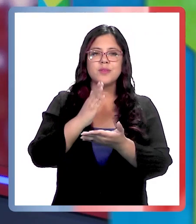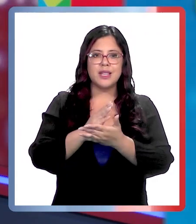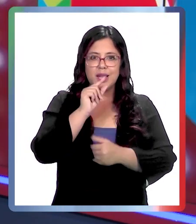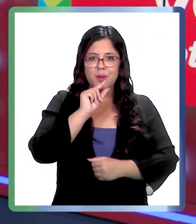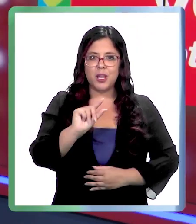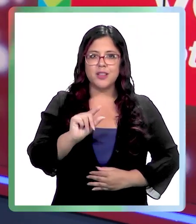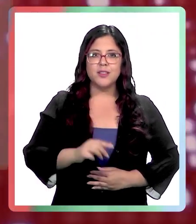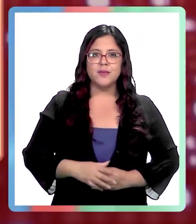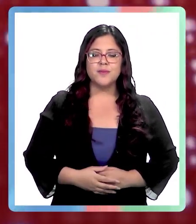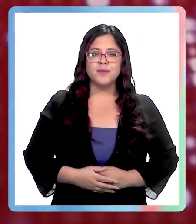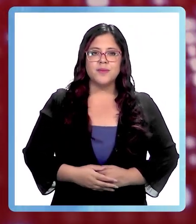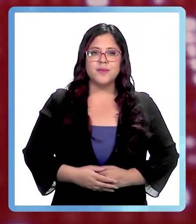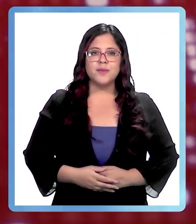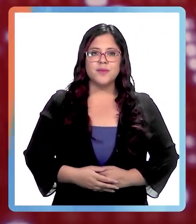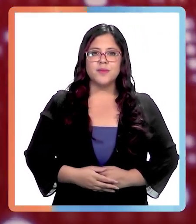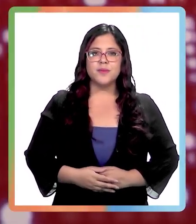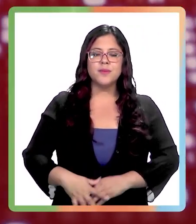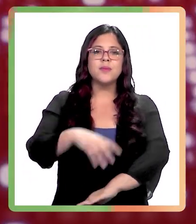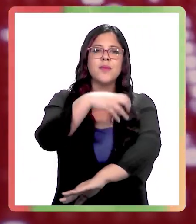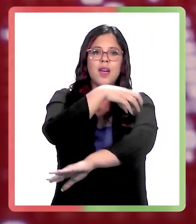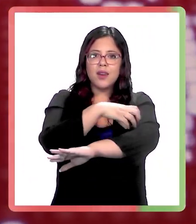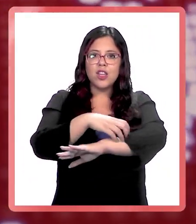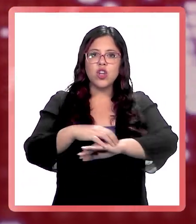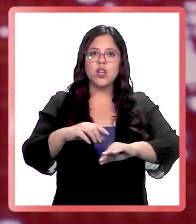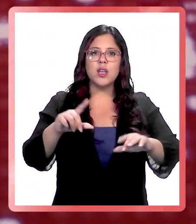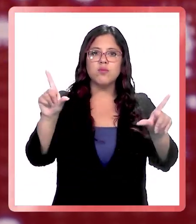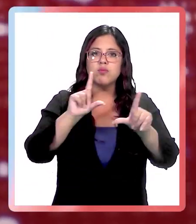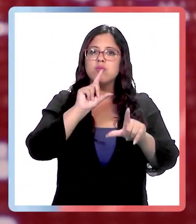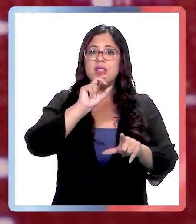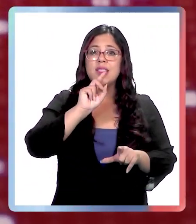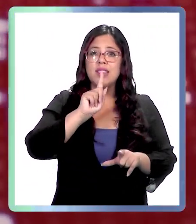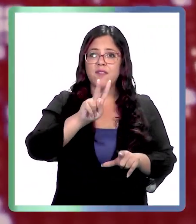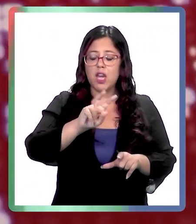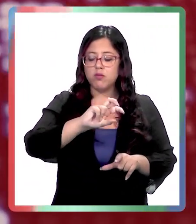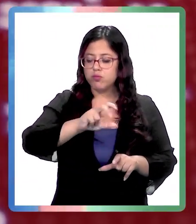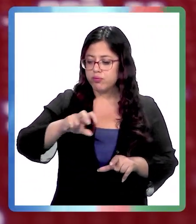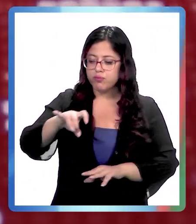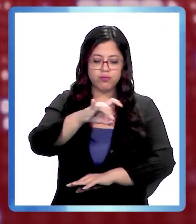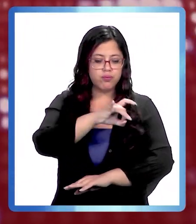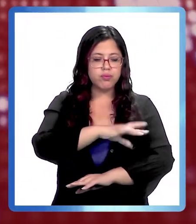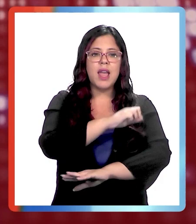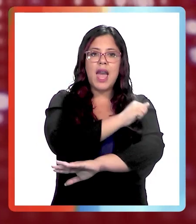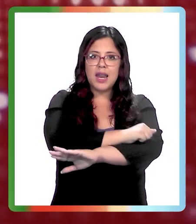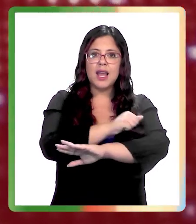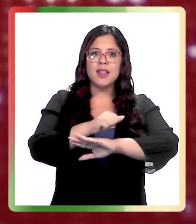luego. Asociación Regional de Canales de Televisión de Señal Abierta de